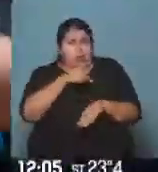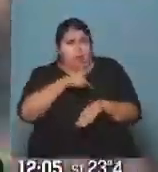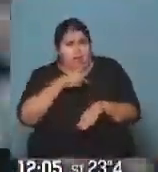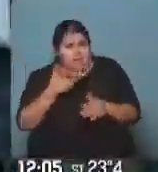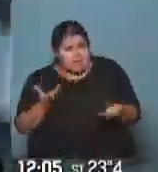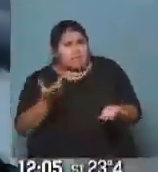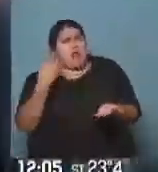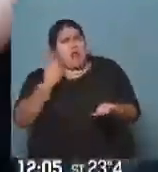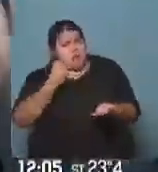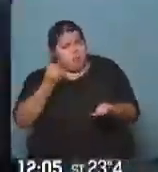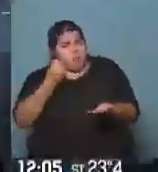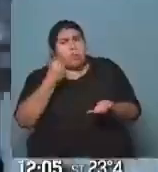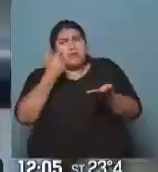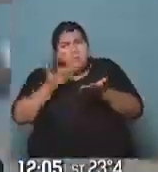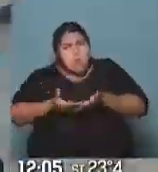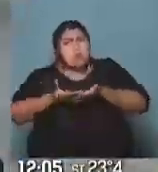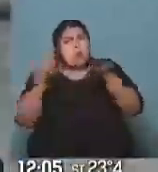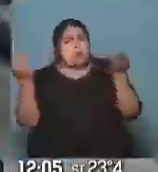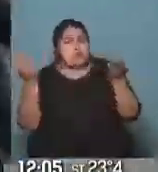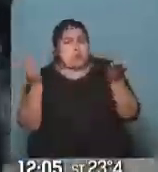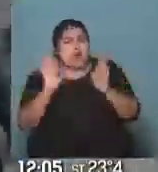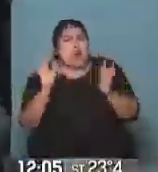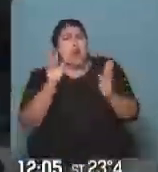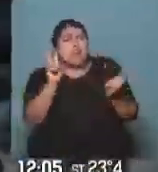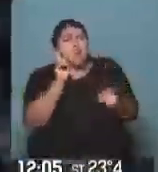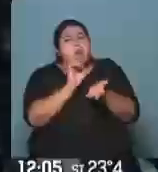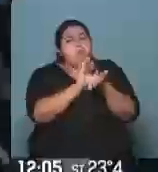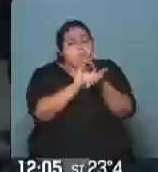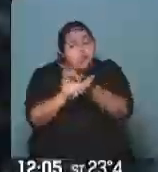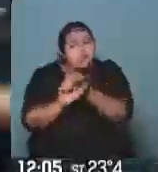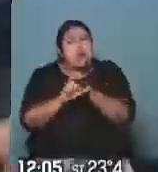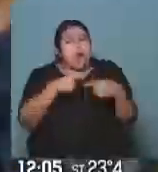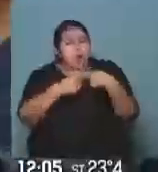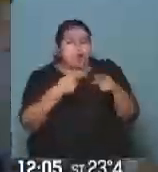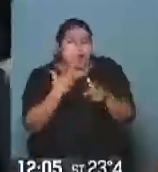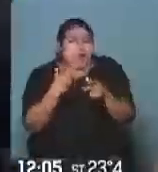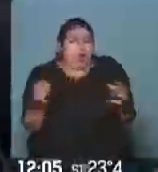que hagamos visible esto y que no permitamos que estos despidos se consoliden.